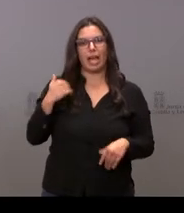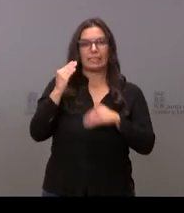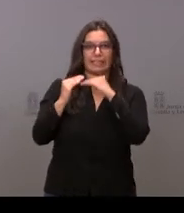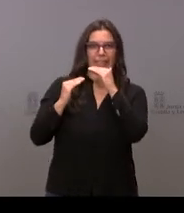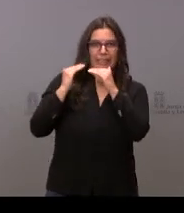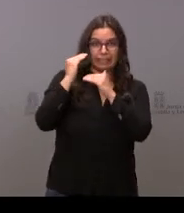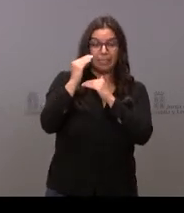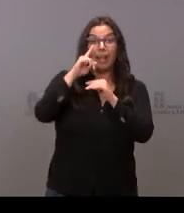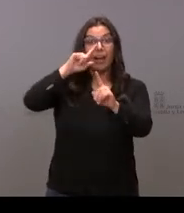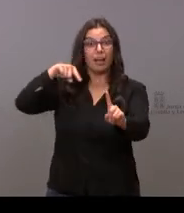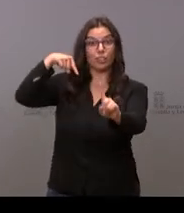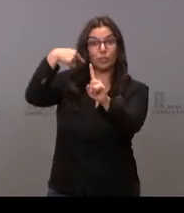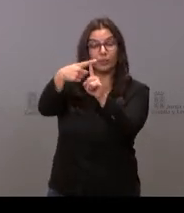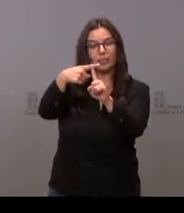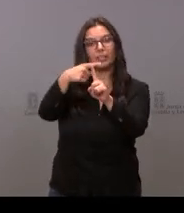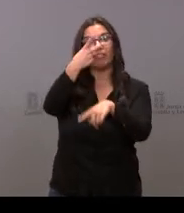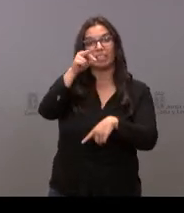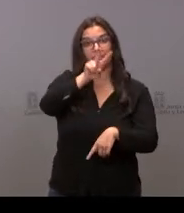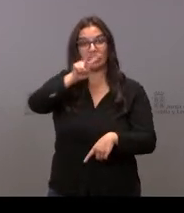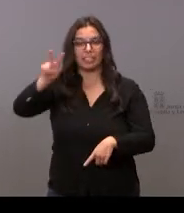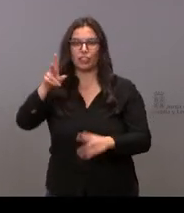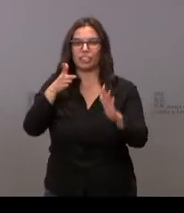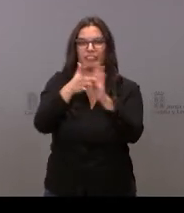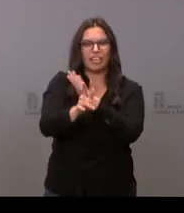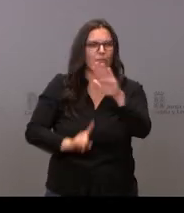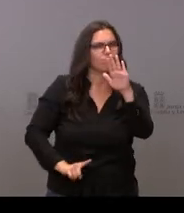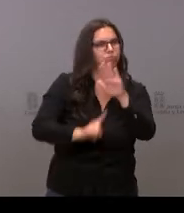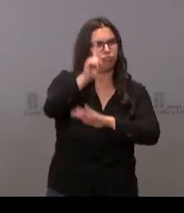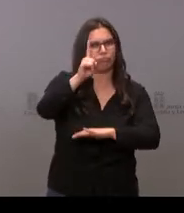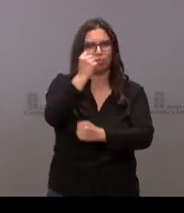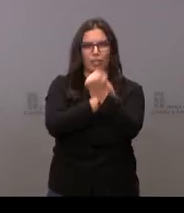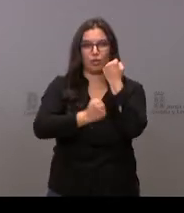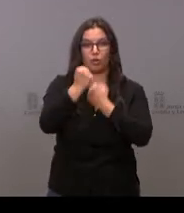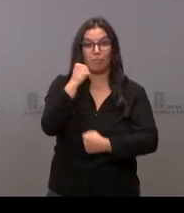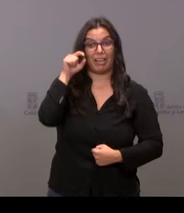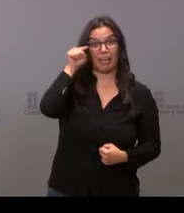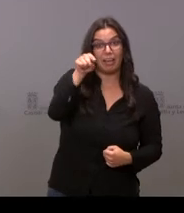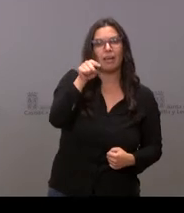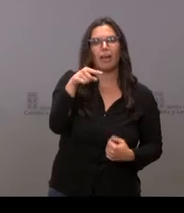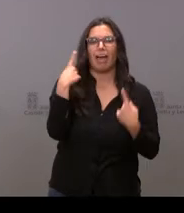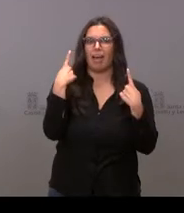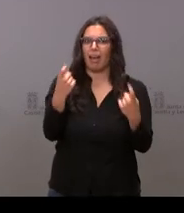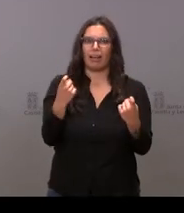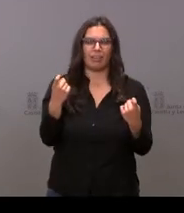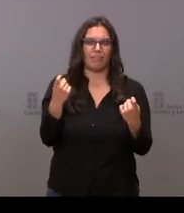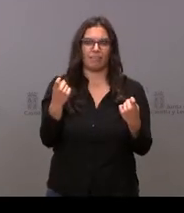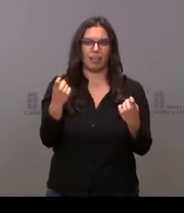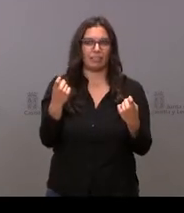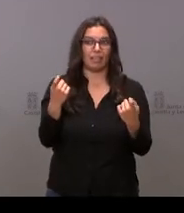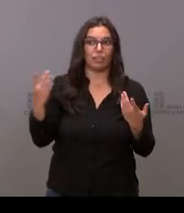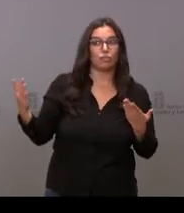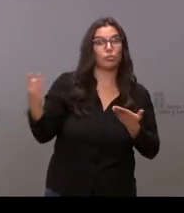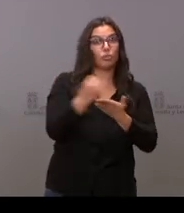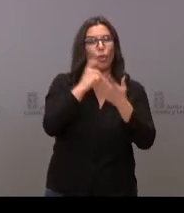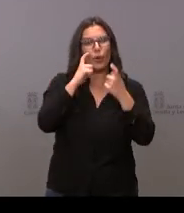y el año 22 es el año de la recuperación económica y ahí necesitamos la voluntad del